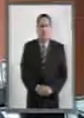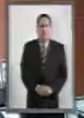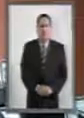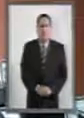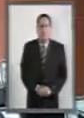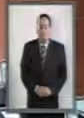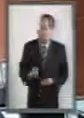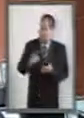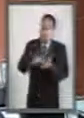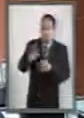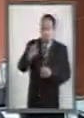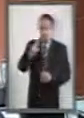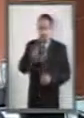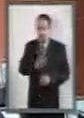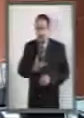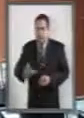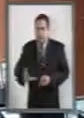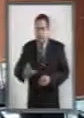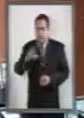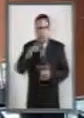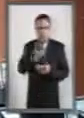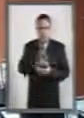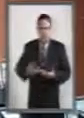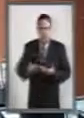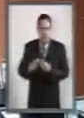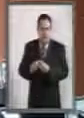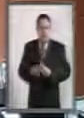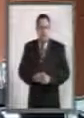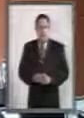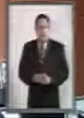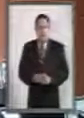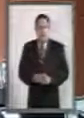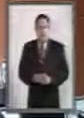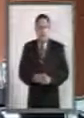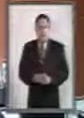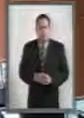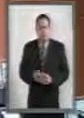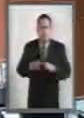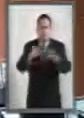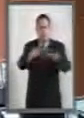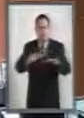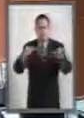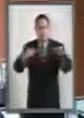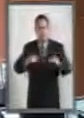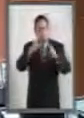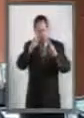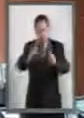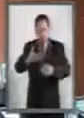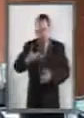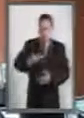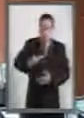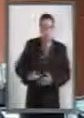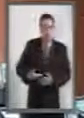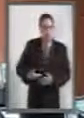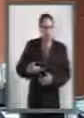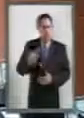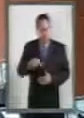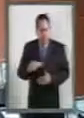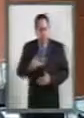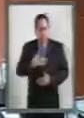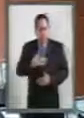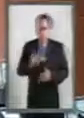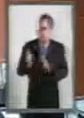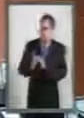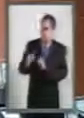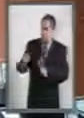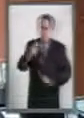Gracias, presidenta, presidente, honorable asamblea. A nombre propio y de las